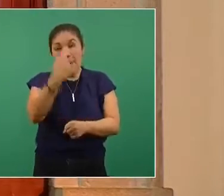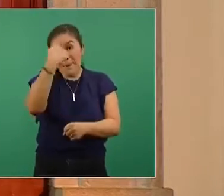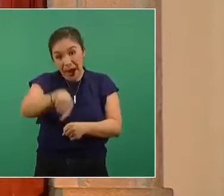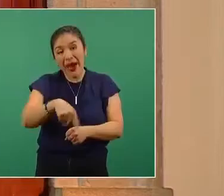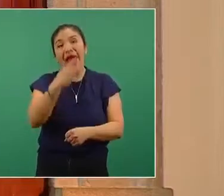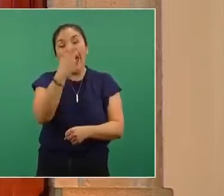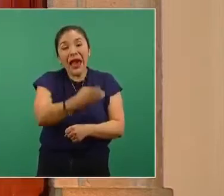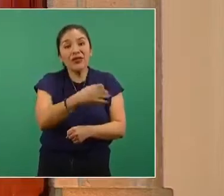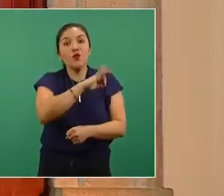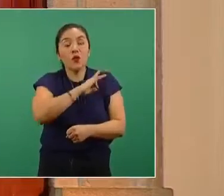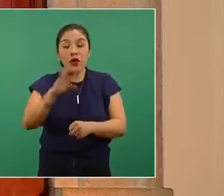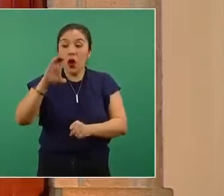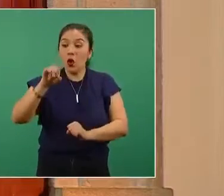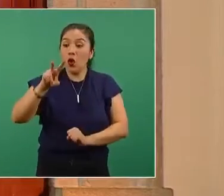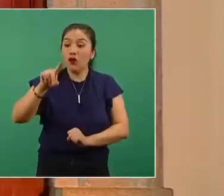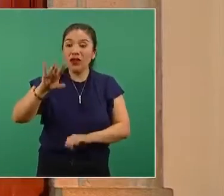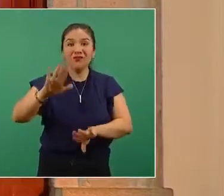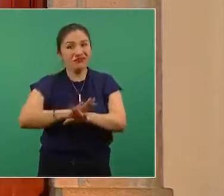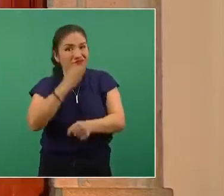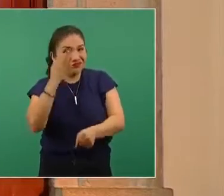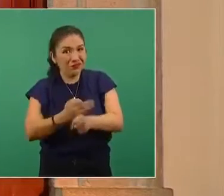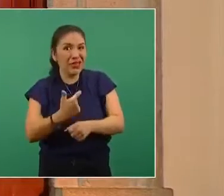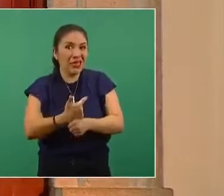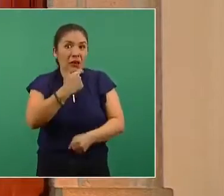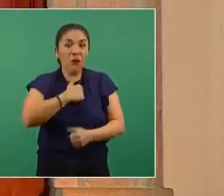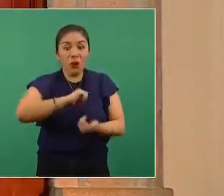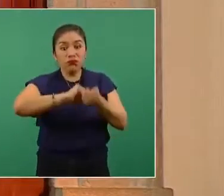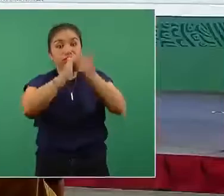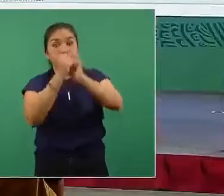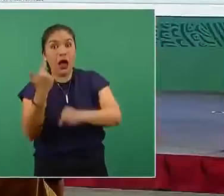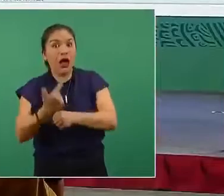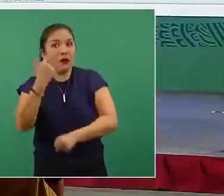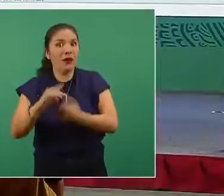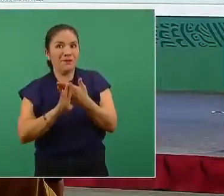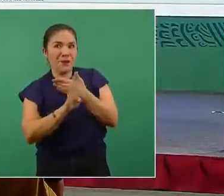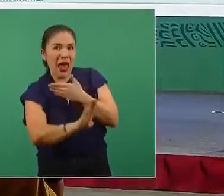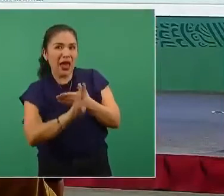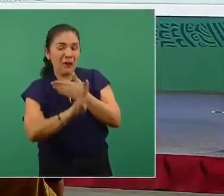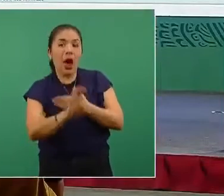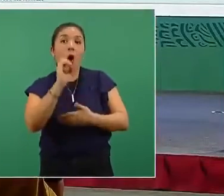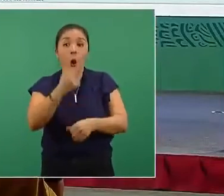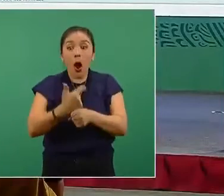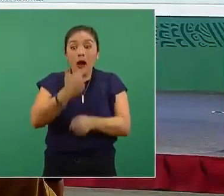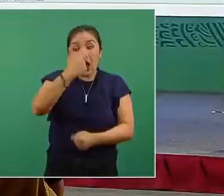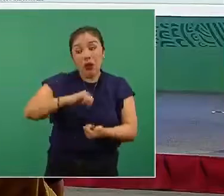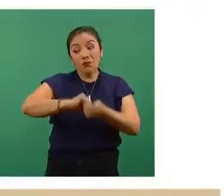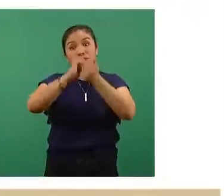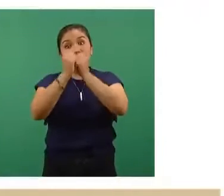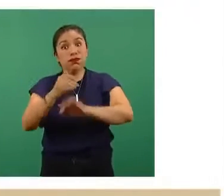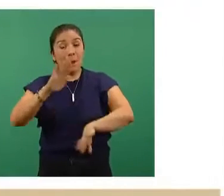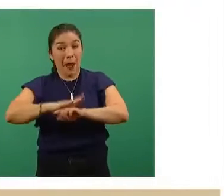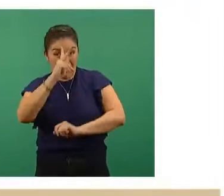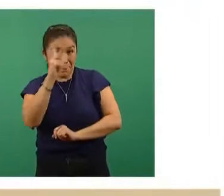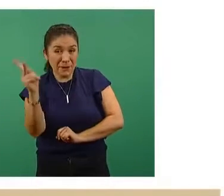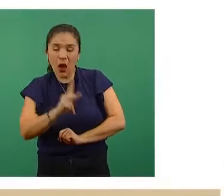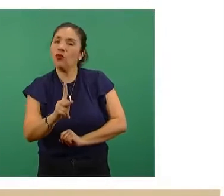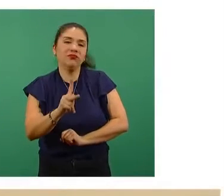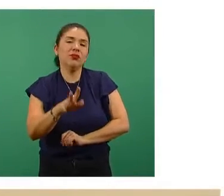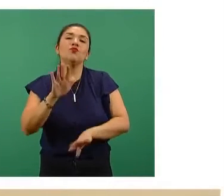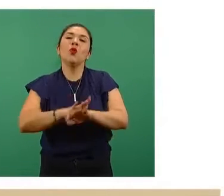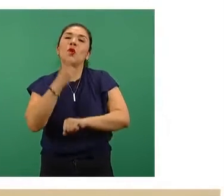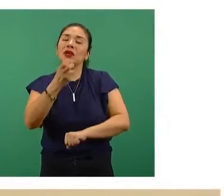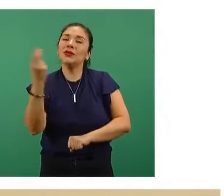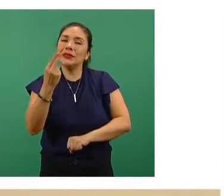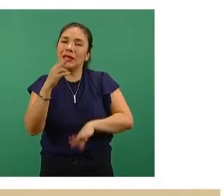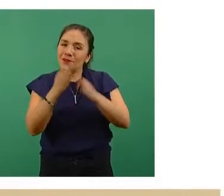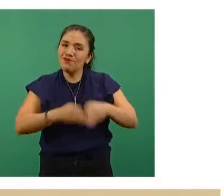para que un COVID moderado transite a grave o un COVID grave transite a un COVID crítico. Es por eso importante la demanda